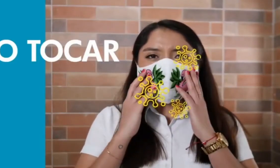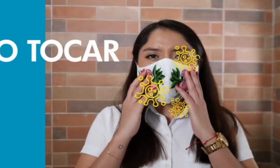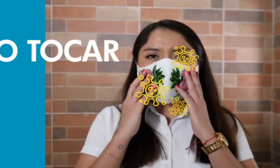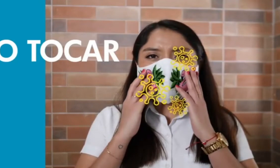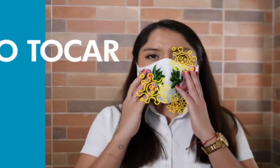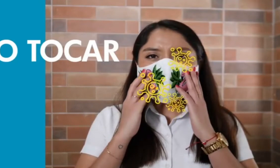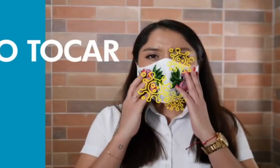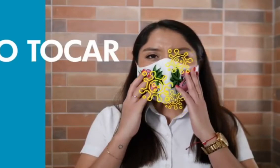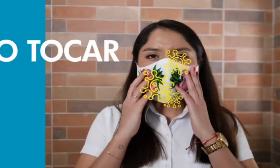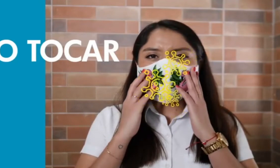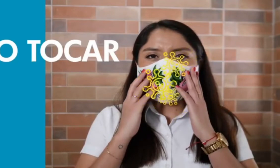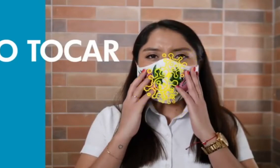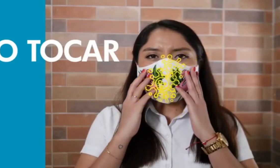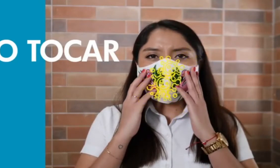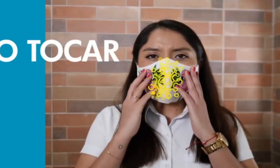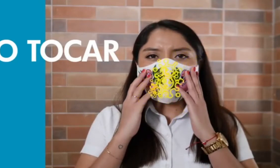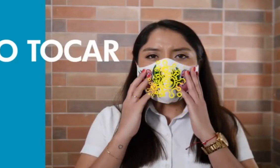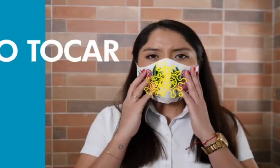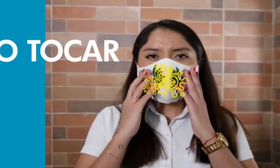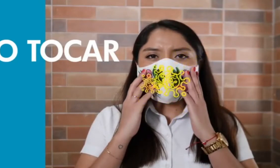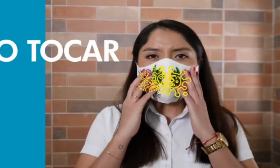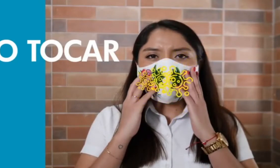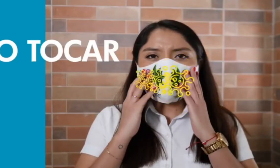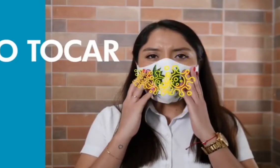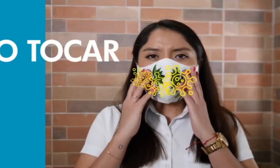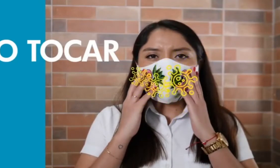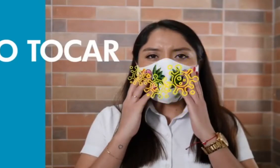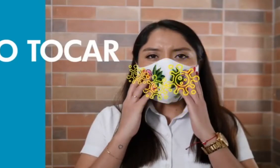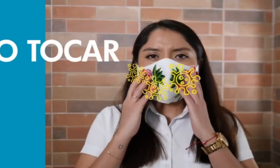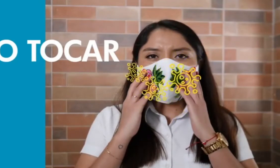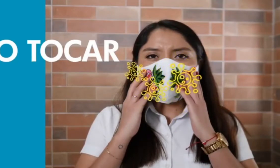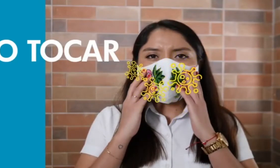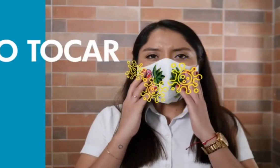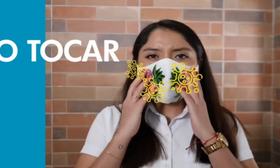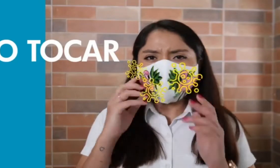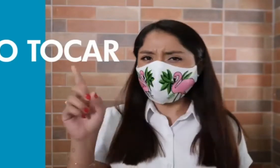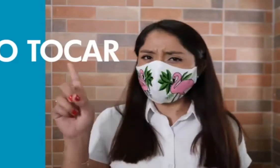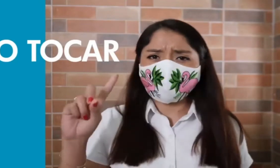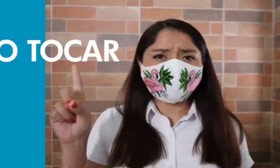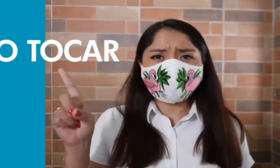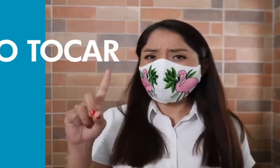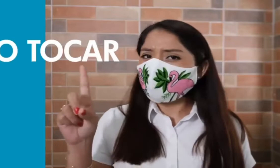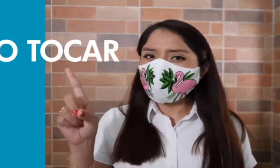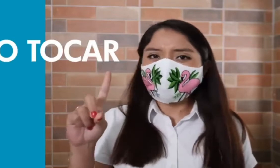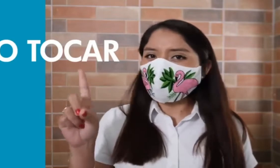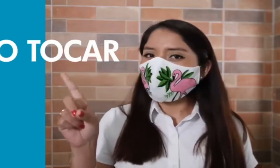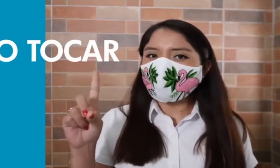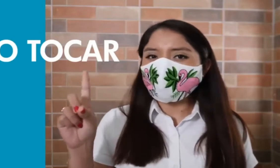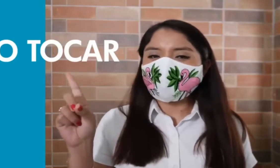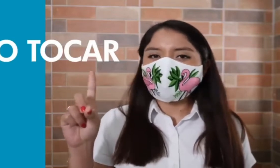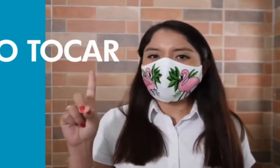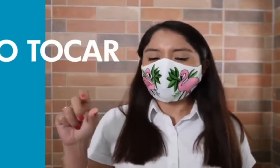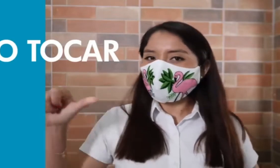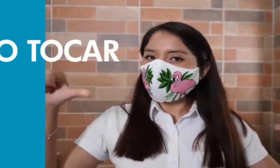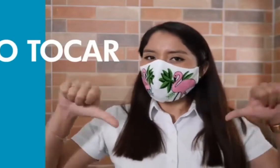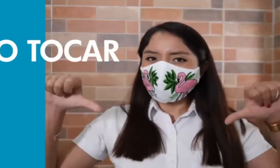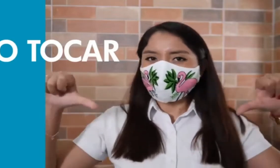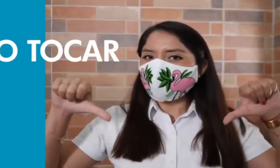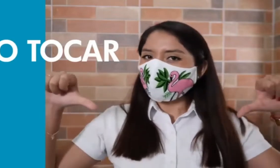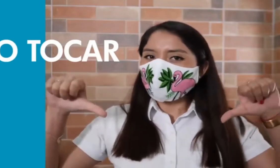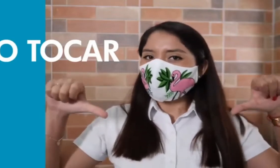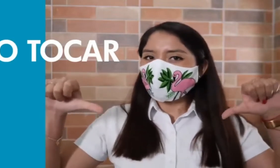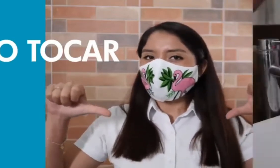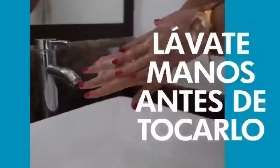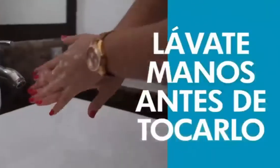tiempo. Pero al hacerlo, lo estamos contaminando. Debemos estar conscientes que tenemos un objeto en la cara para protegernos y que no lo